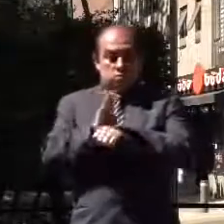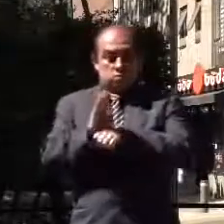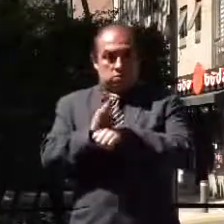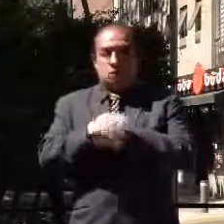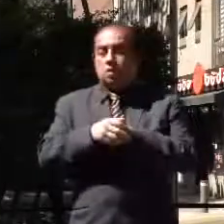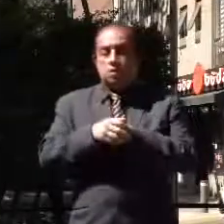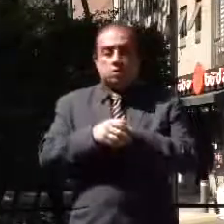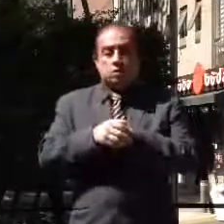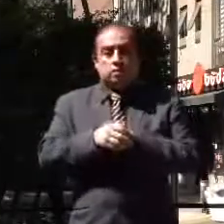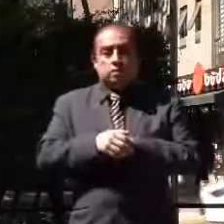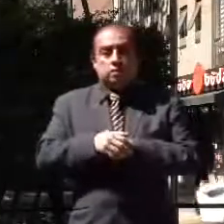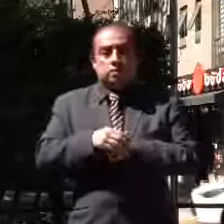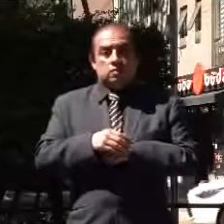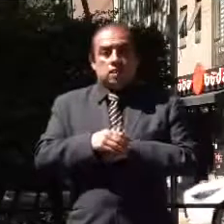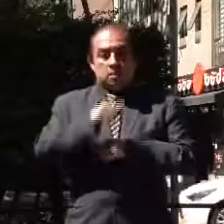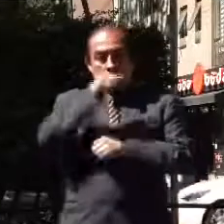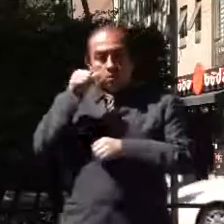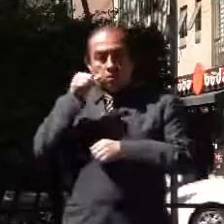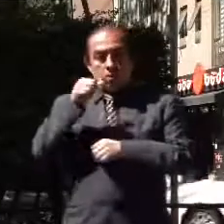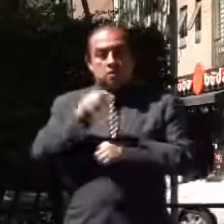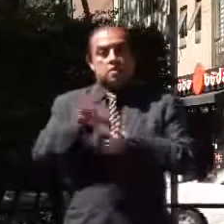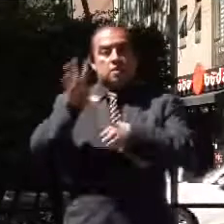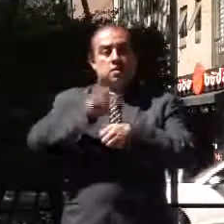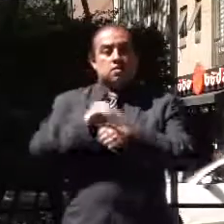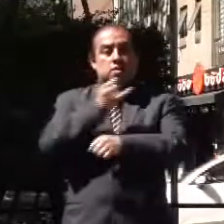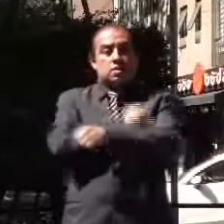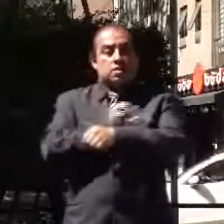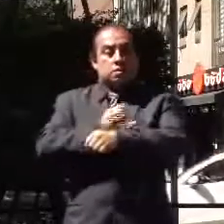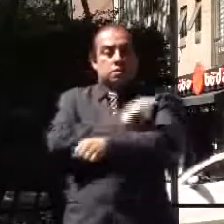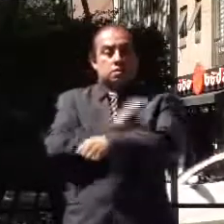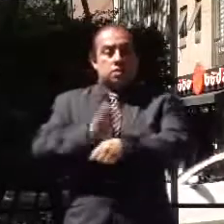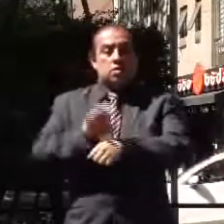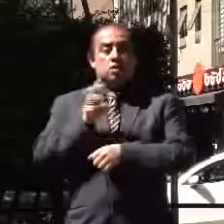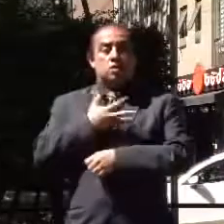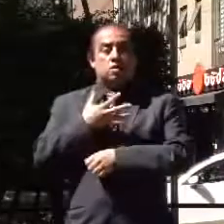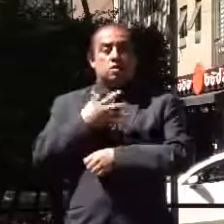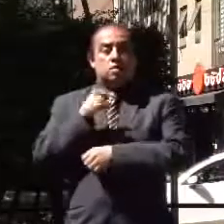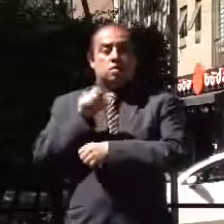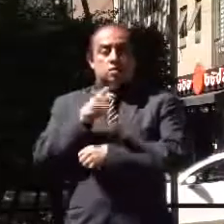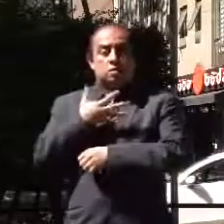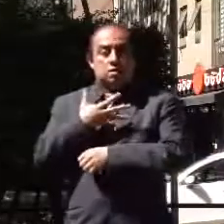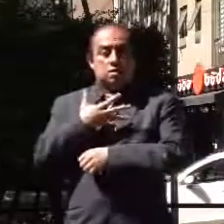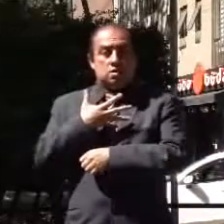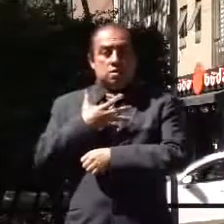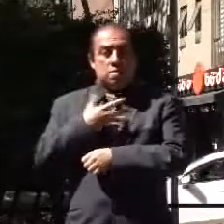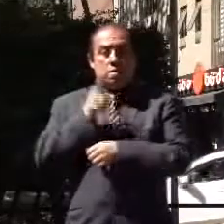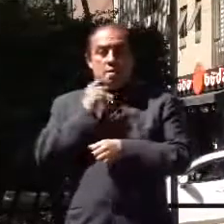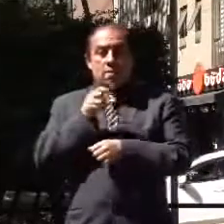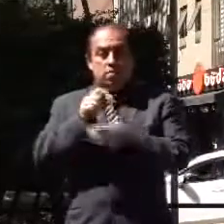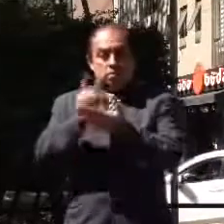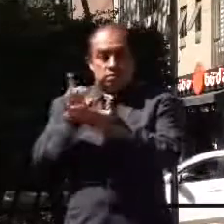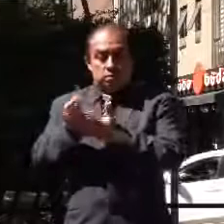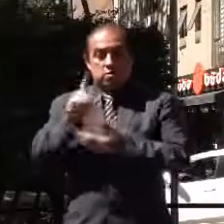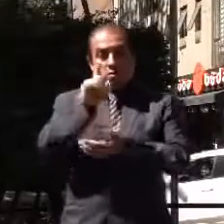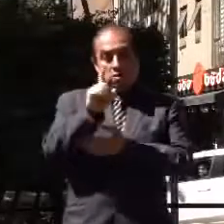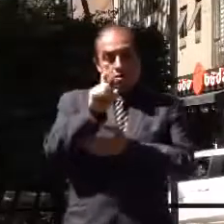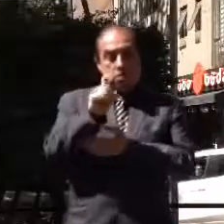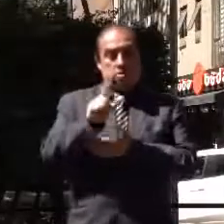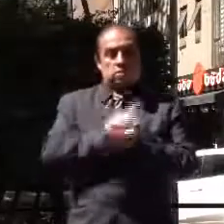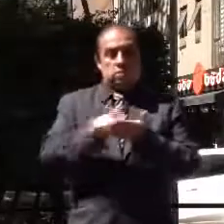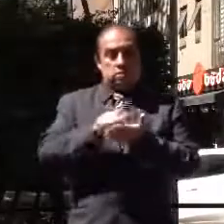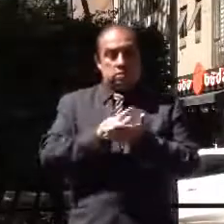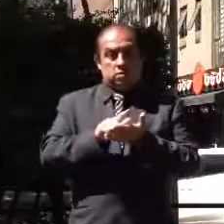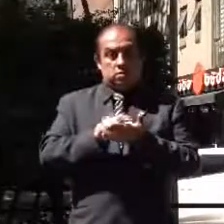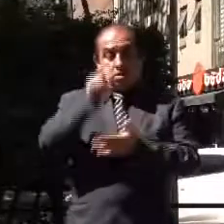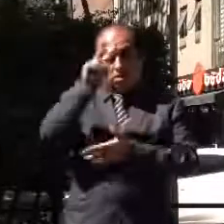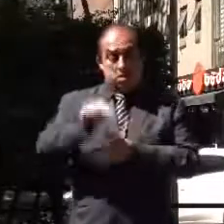Juárez, sino que permitimos que Iztapalapa y Iztacalco también tengan mejor distribución de agua potable. Así que pues realmente